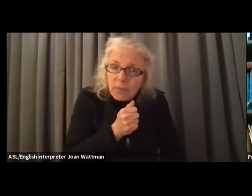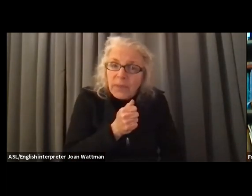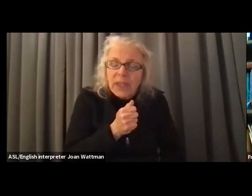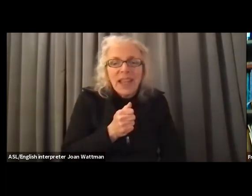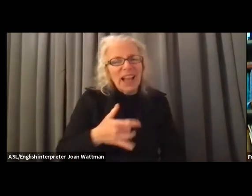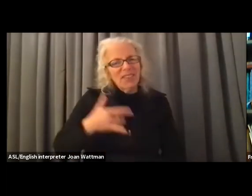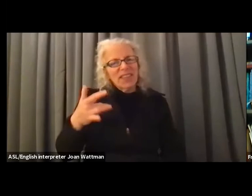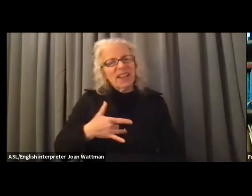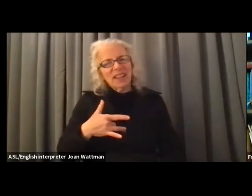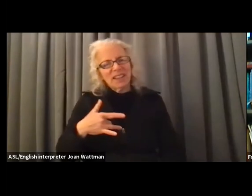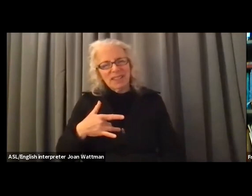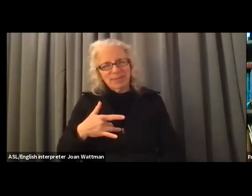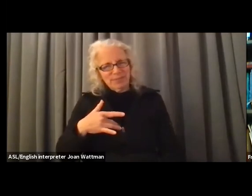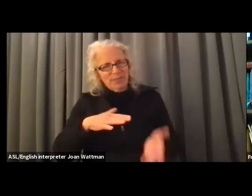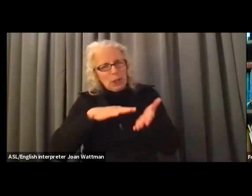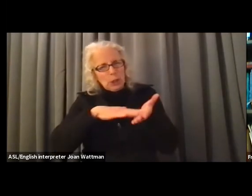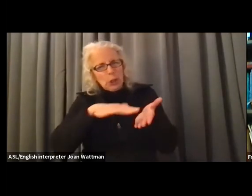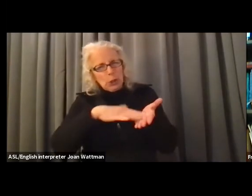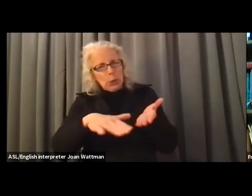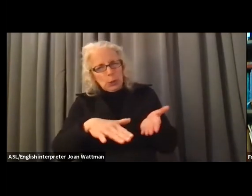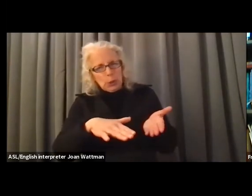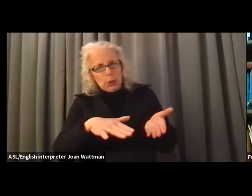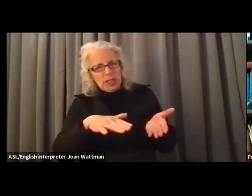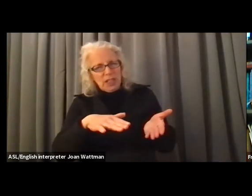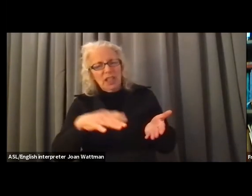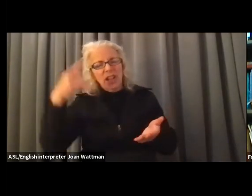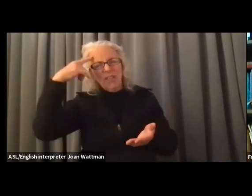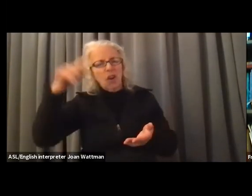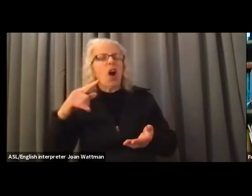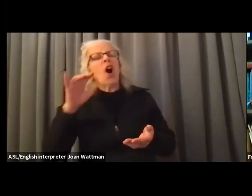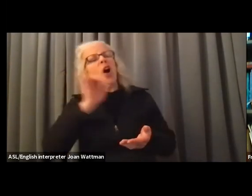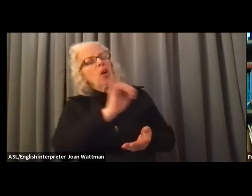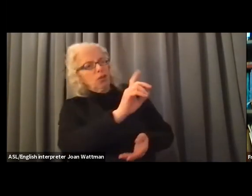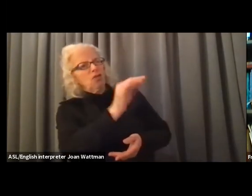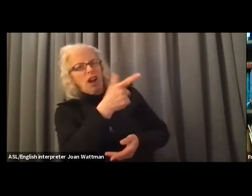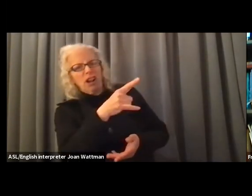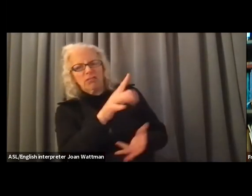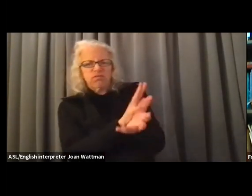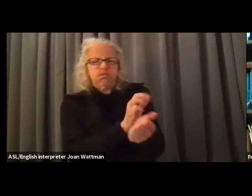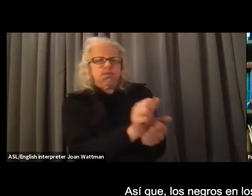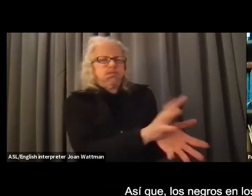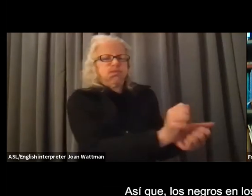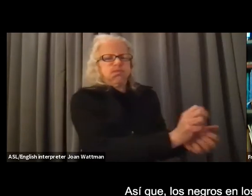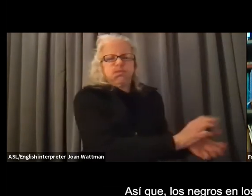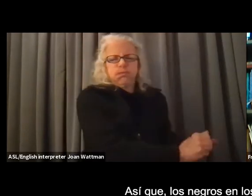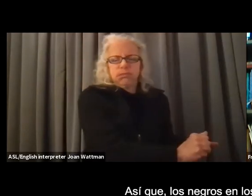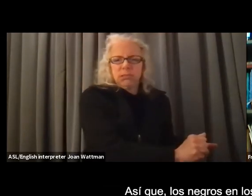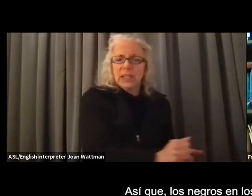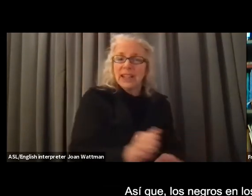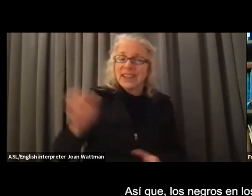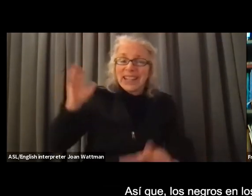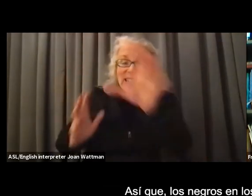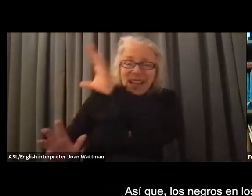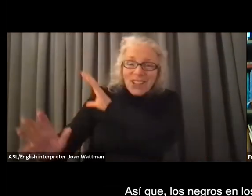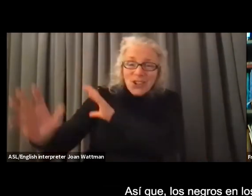puesto los ancestros, que han puesto los mayores y mayoras en nosotros y nosotras. Entonces, el pueblo negro